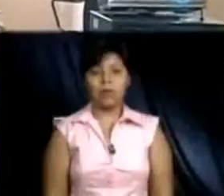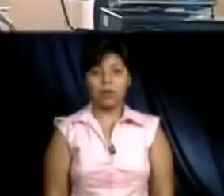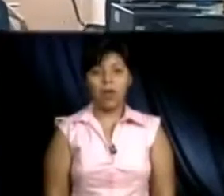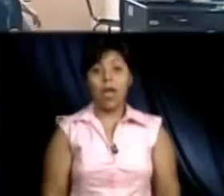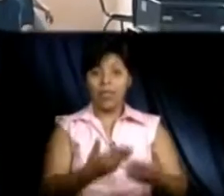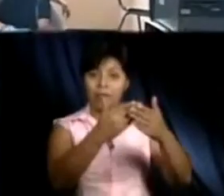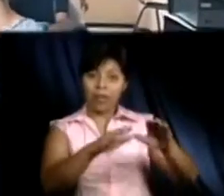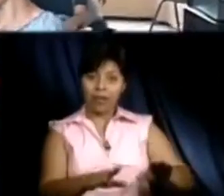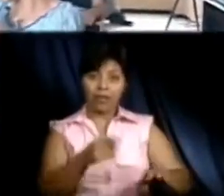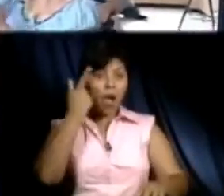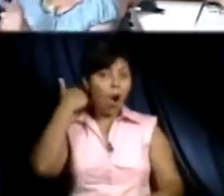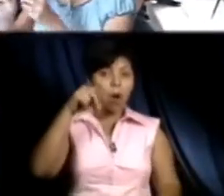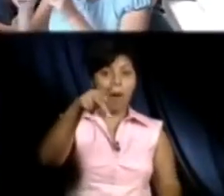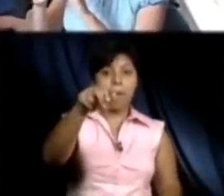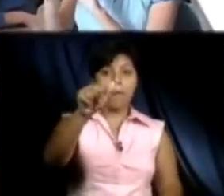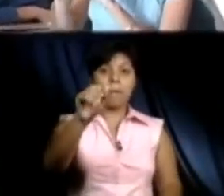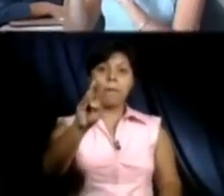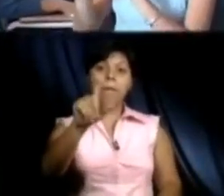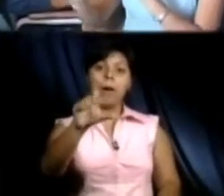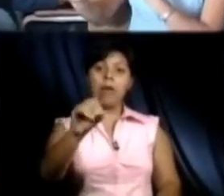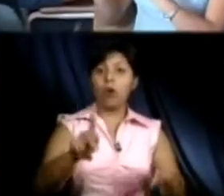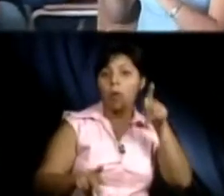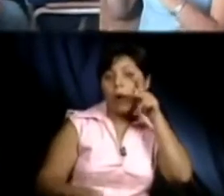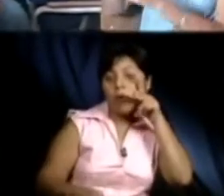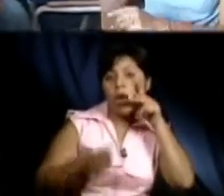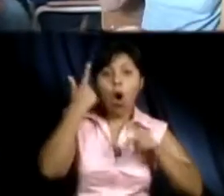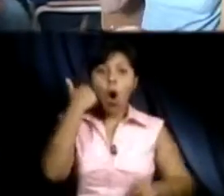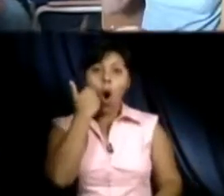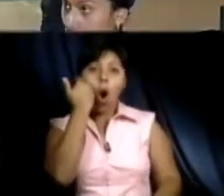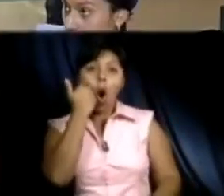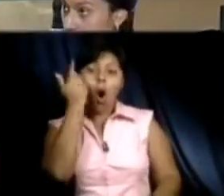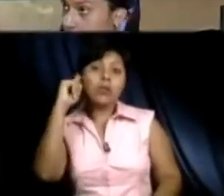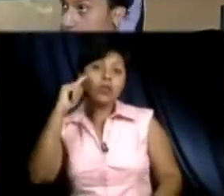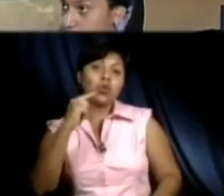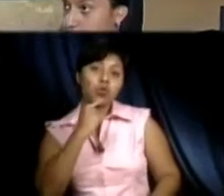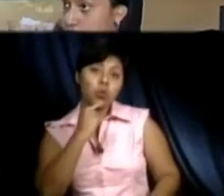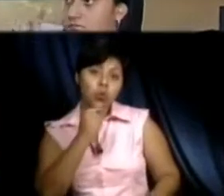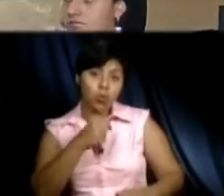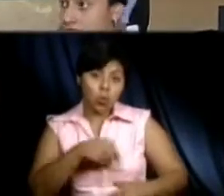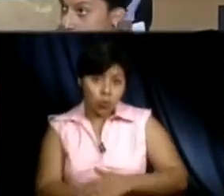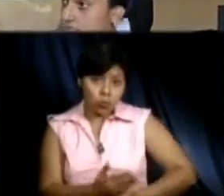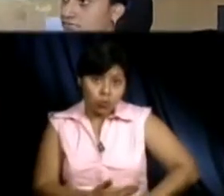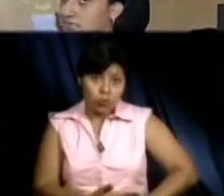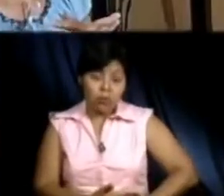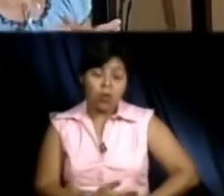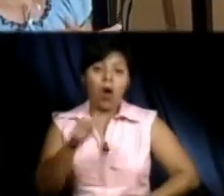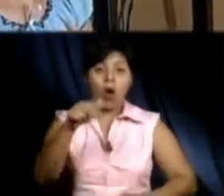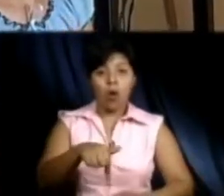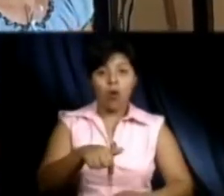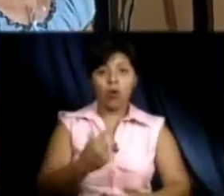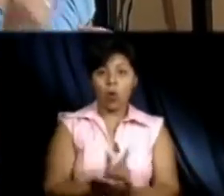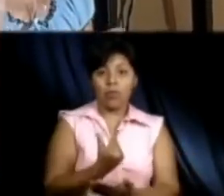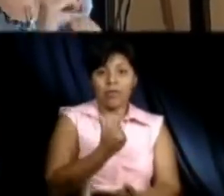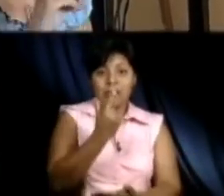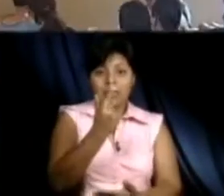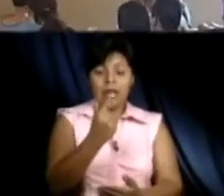Con otra suerte, Pablo Durán es un joven universitario con sordera a causa de una enfermedad en su niñez. Actualmente